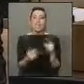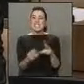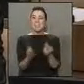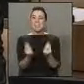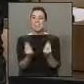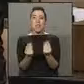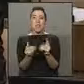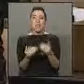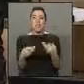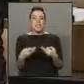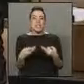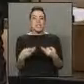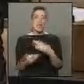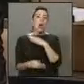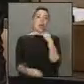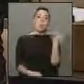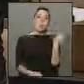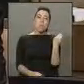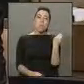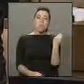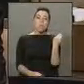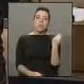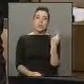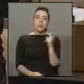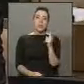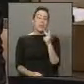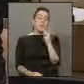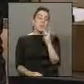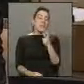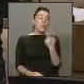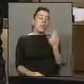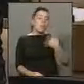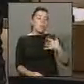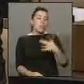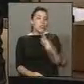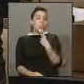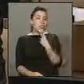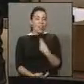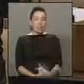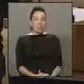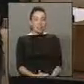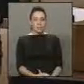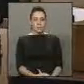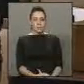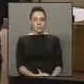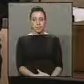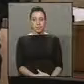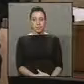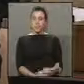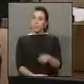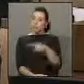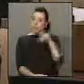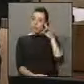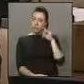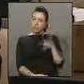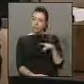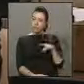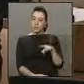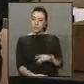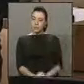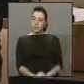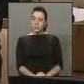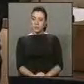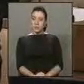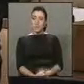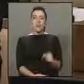e inseguridades a la muerte, ni a encontrarle un sentido trascendente a la vida. Pero bien sabemos, sobre todo